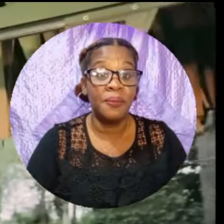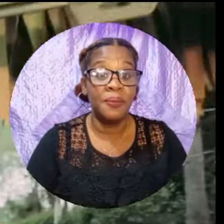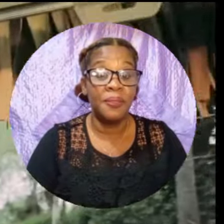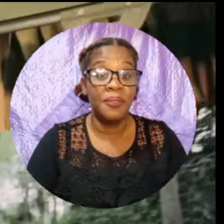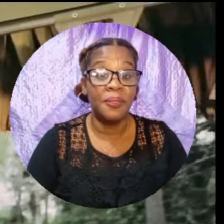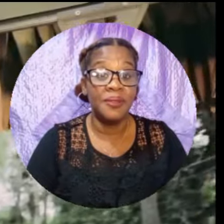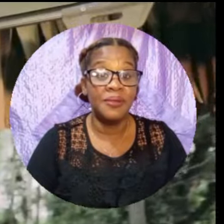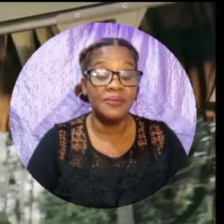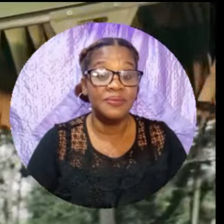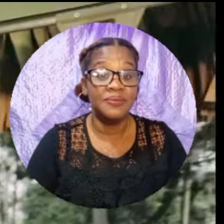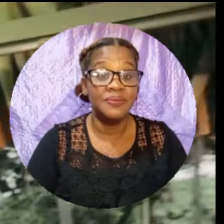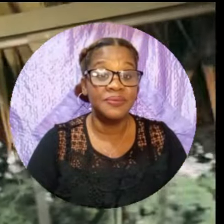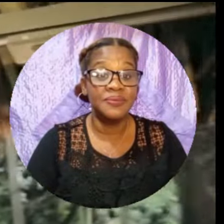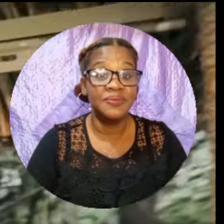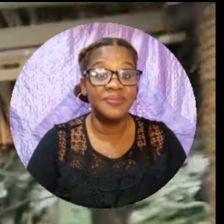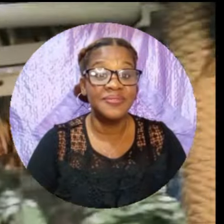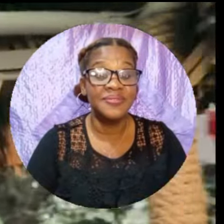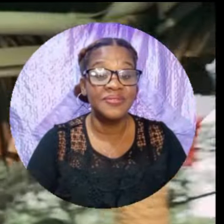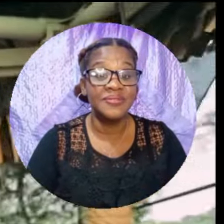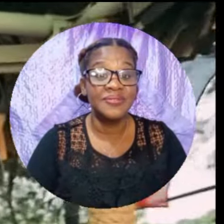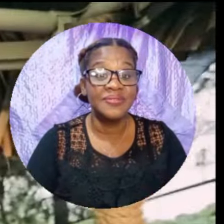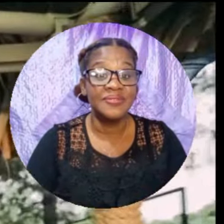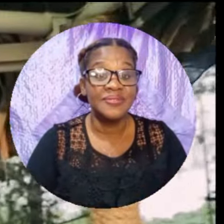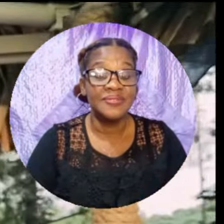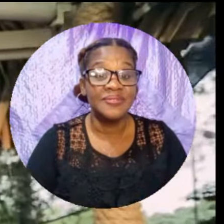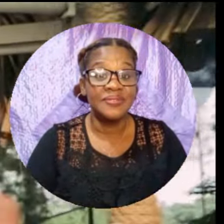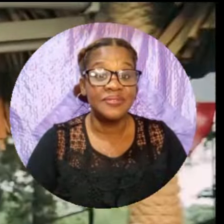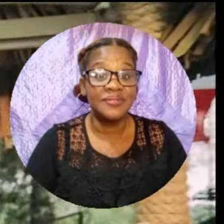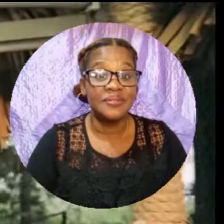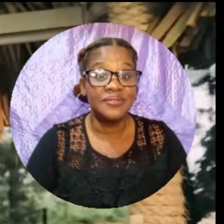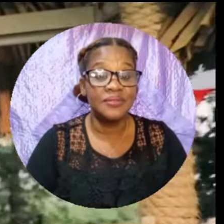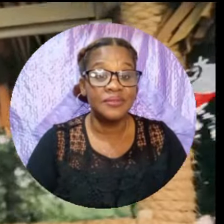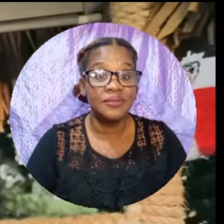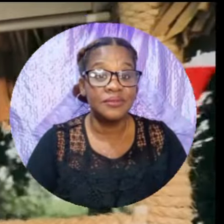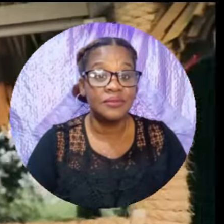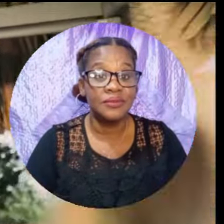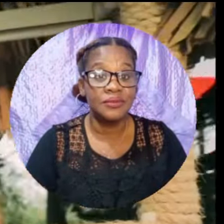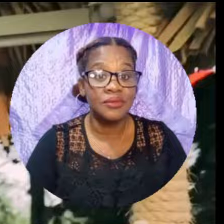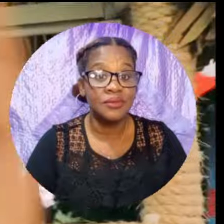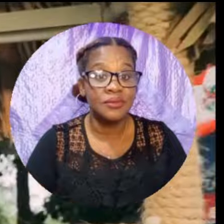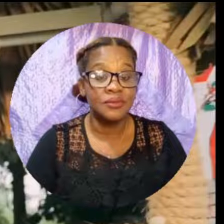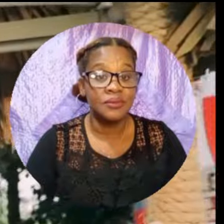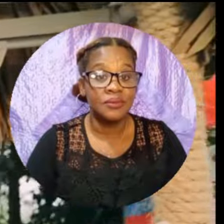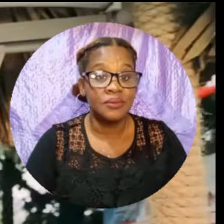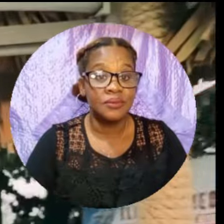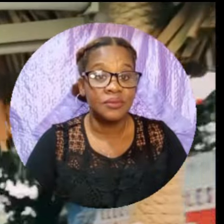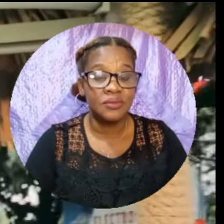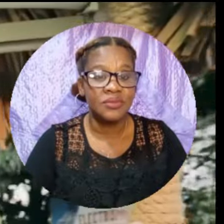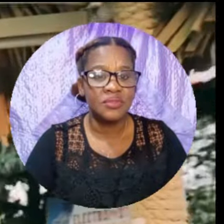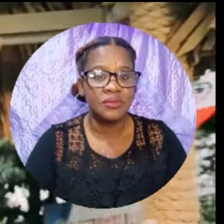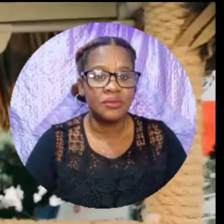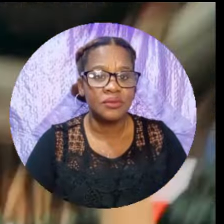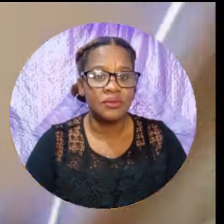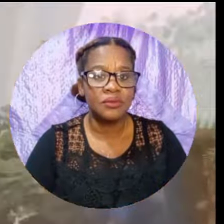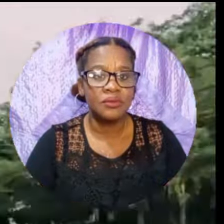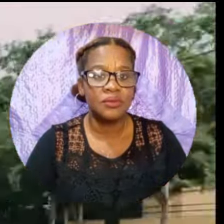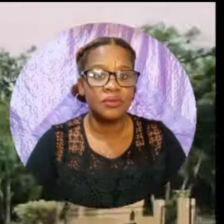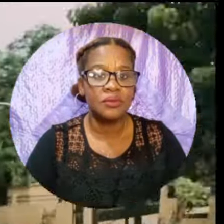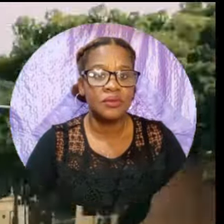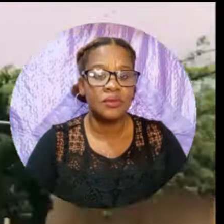¿Qué mejor manera de terminar nuestro recorrido aquí en Jarabacoa que dando una vuelta en el tronco móvil de Café Colado? Vamos a conocer un lugar emblemático de este